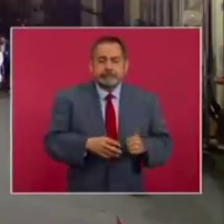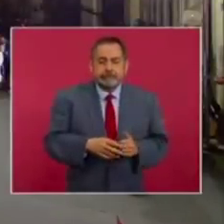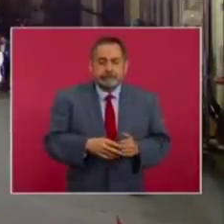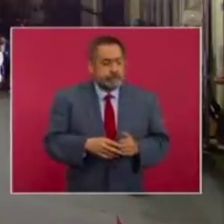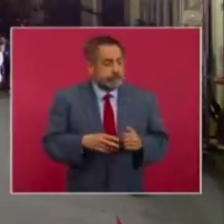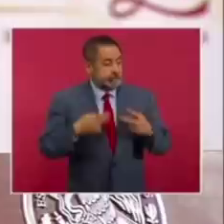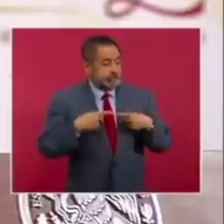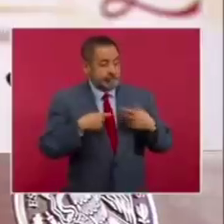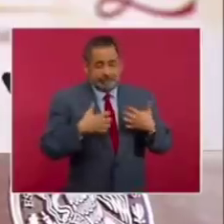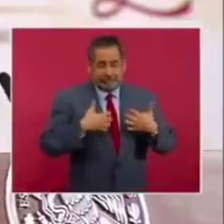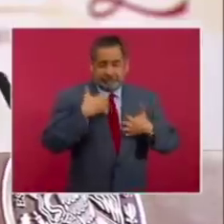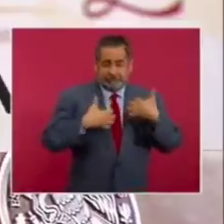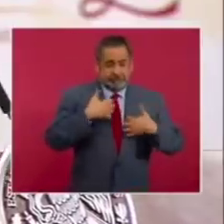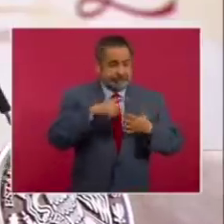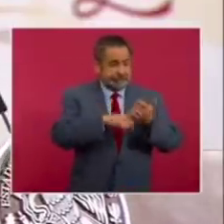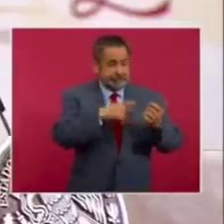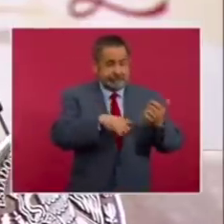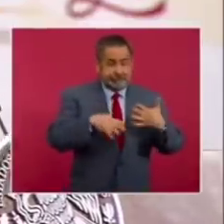enojado,